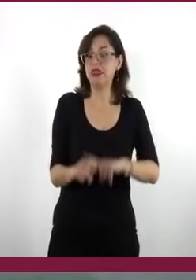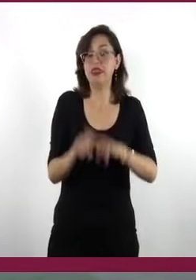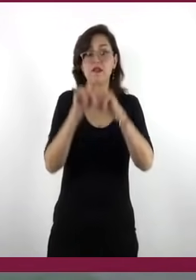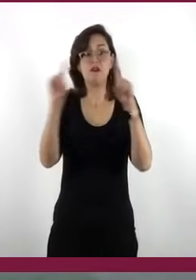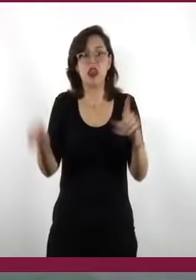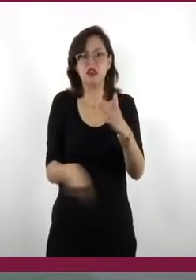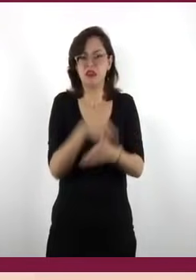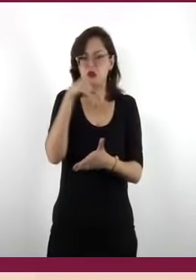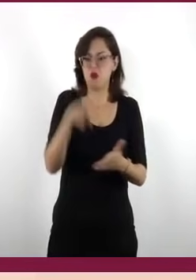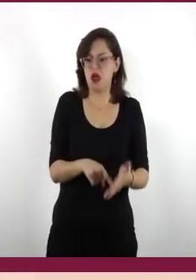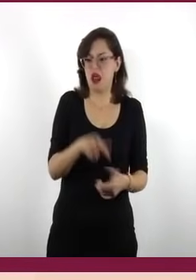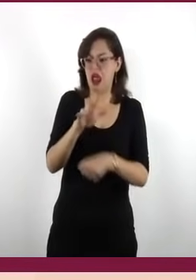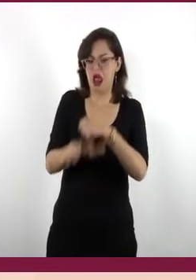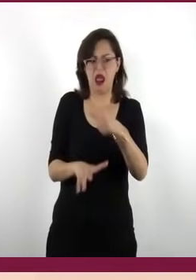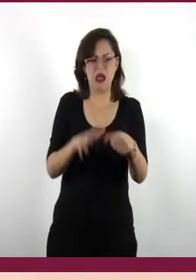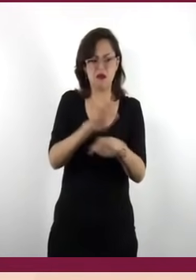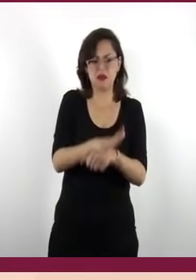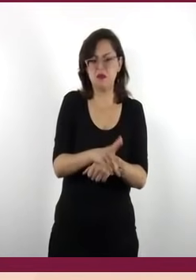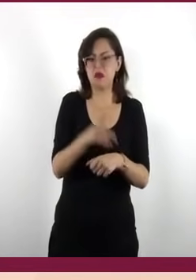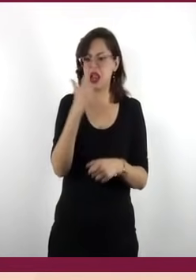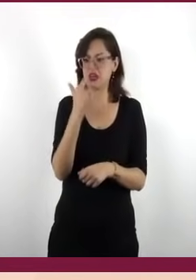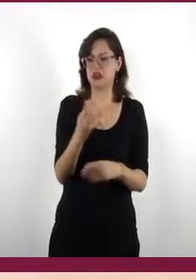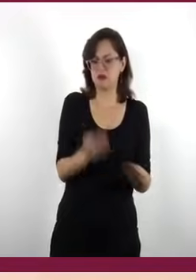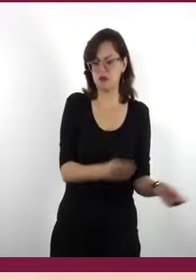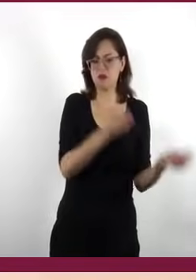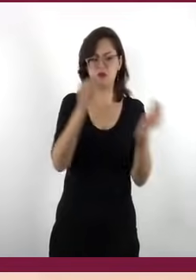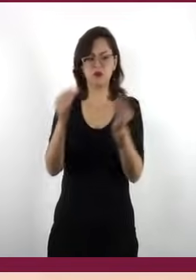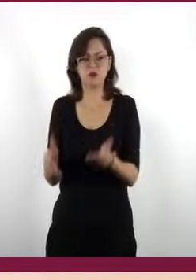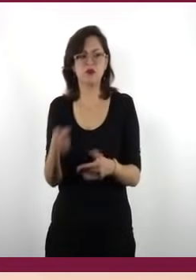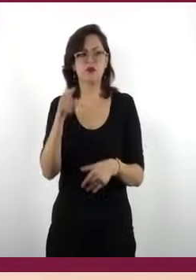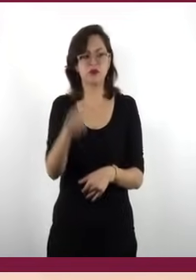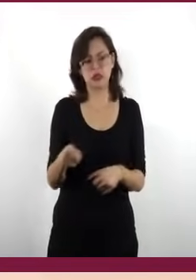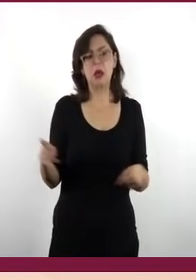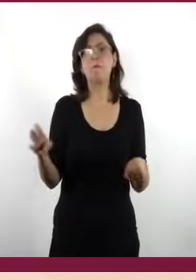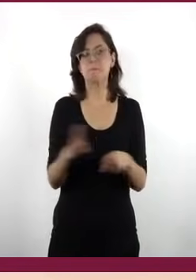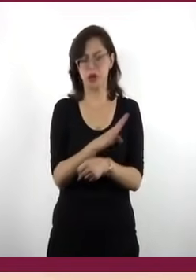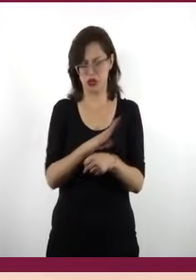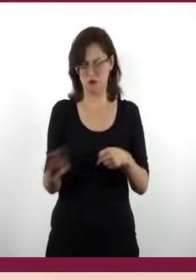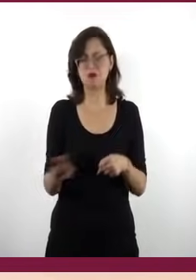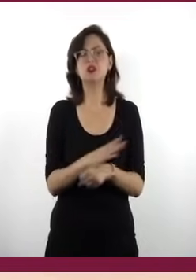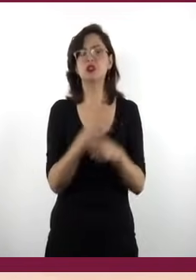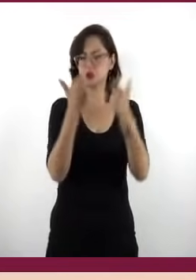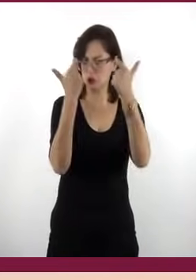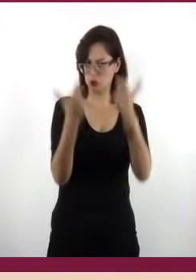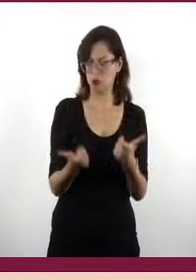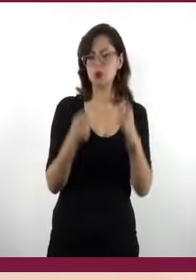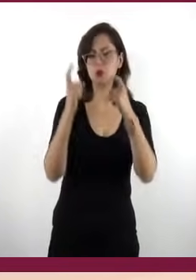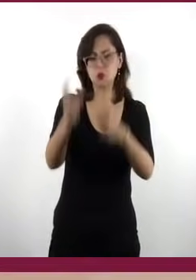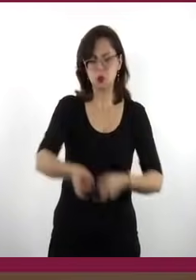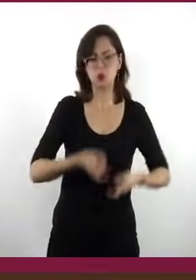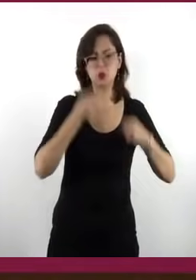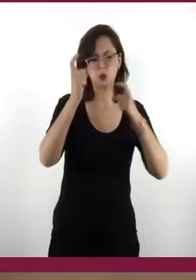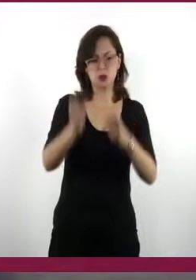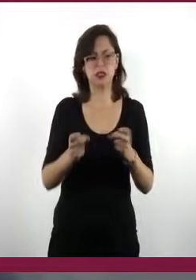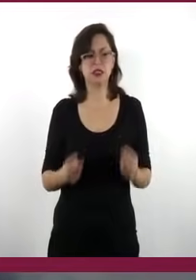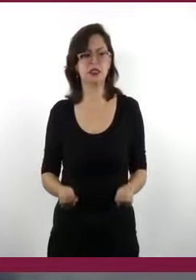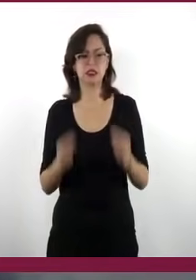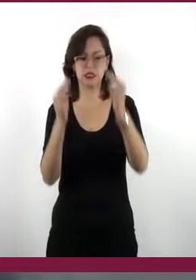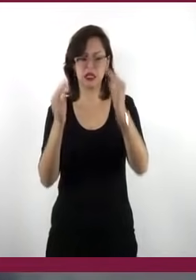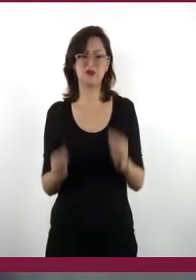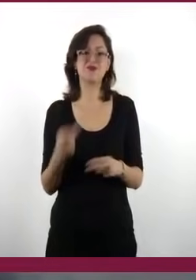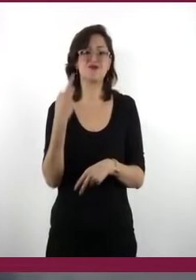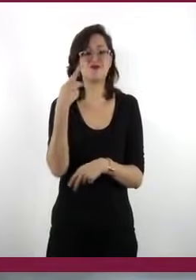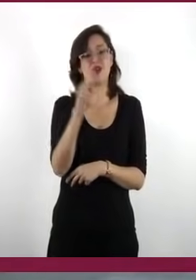a los suyos. Se trata de un pez que beneficia económicamente a pescadores y comerciantes del lugar, pero